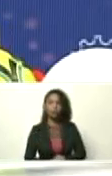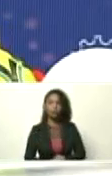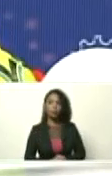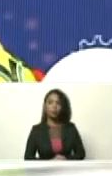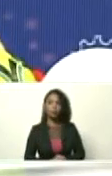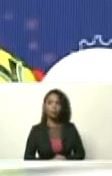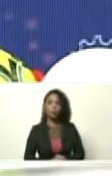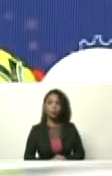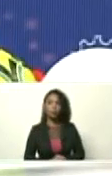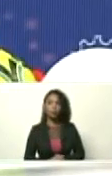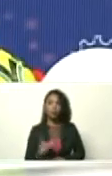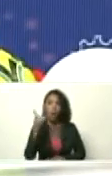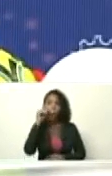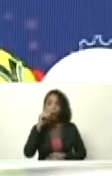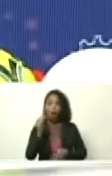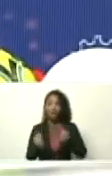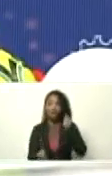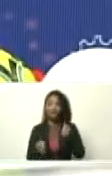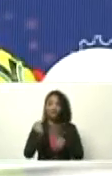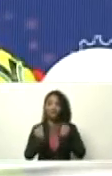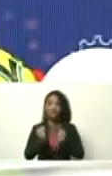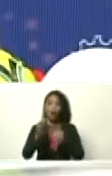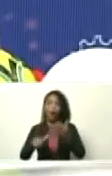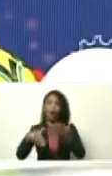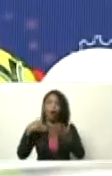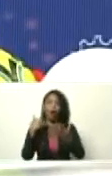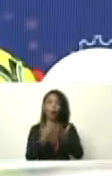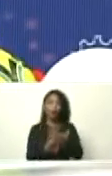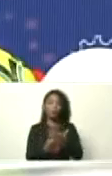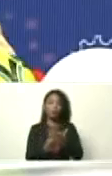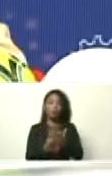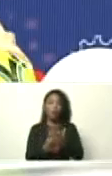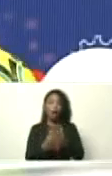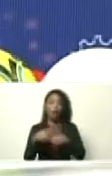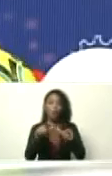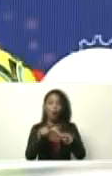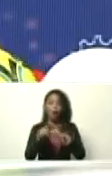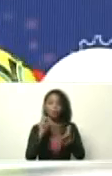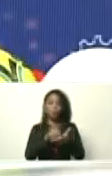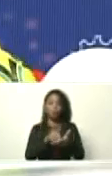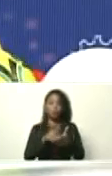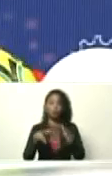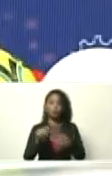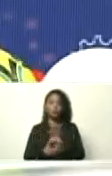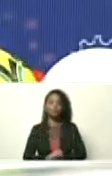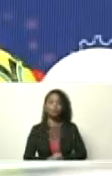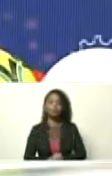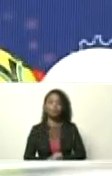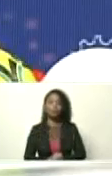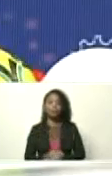Y el que fue feliz me llevó mi carrerita y llegamos al sitio.